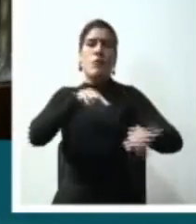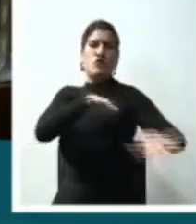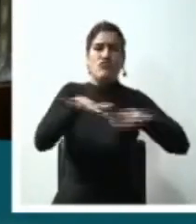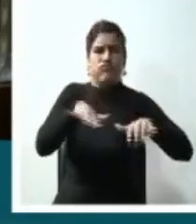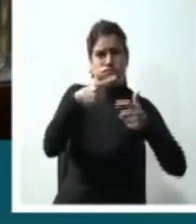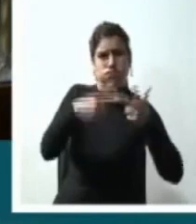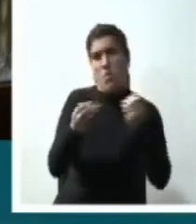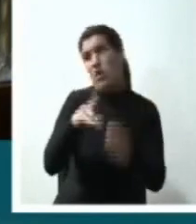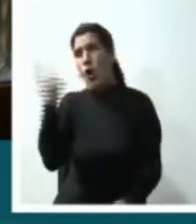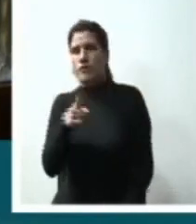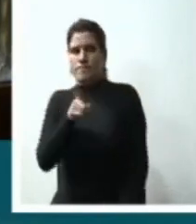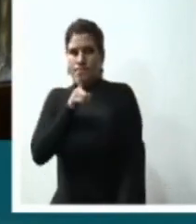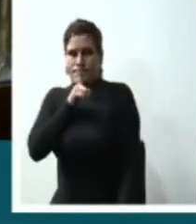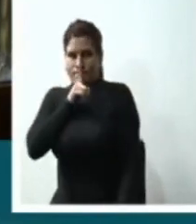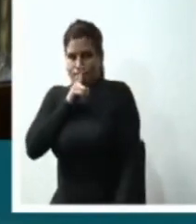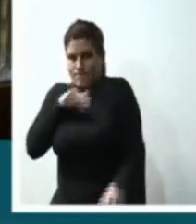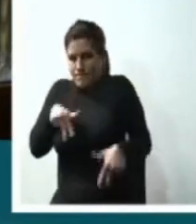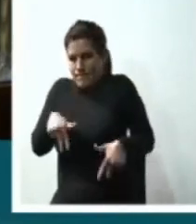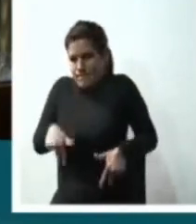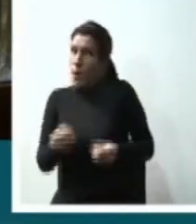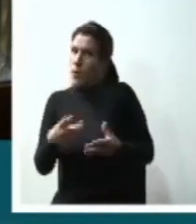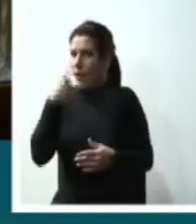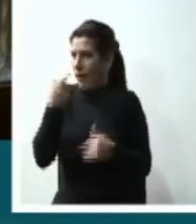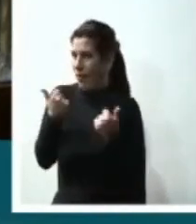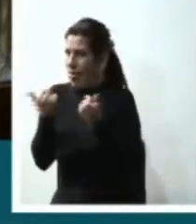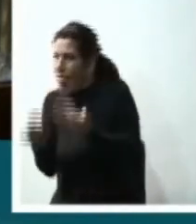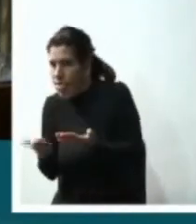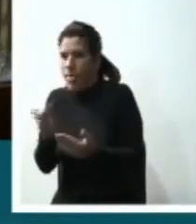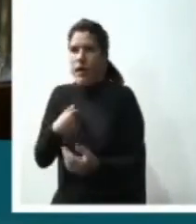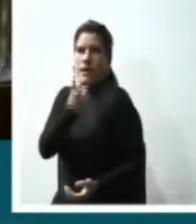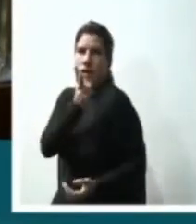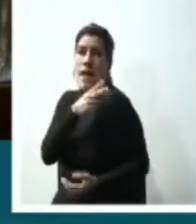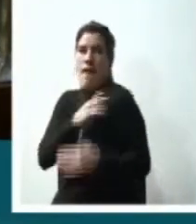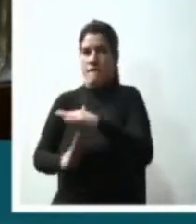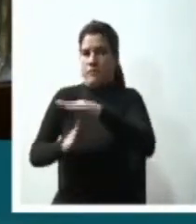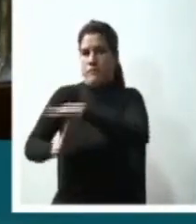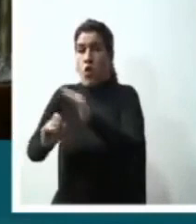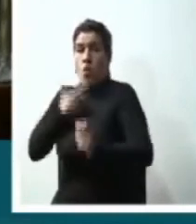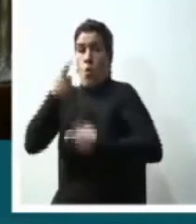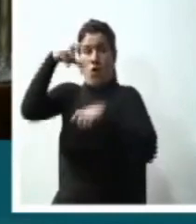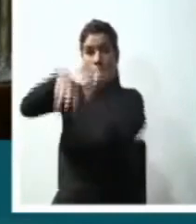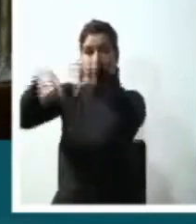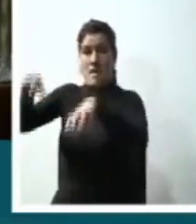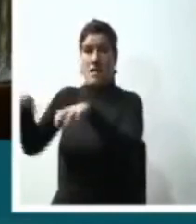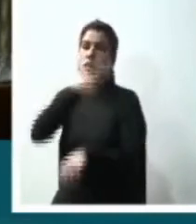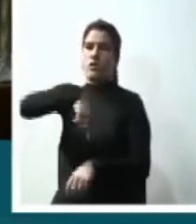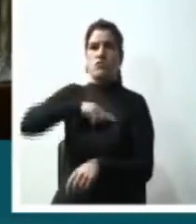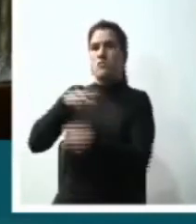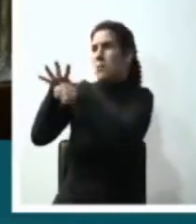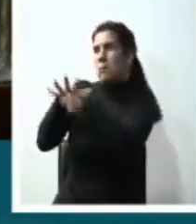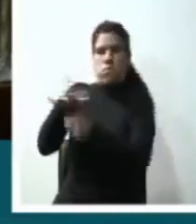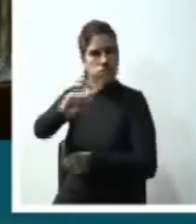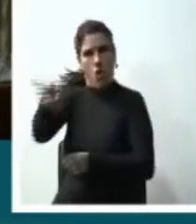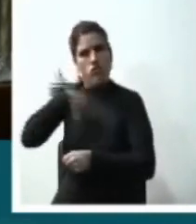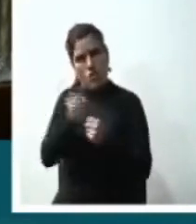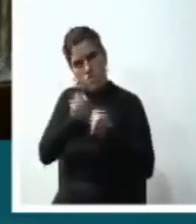van a decir porque representan otros intereses, los de las grandes patronales, las de los empresarios. Y venimos acá a decir justamente